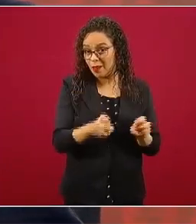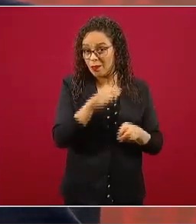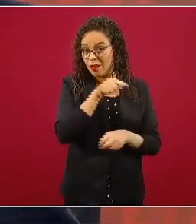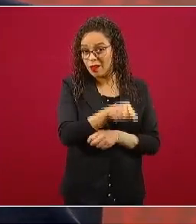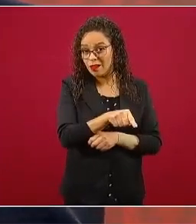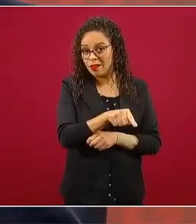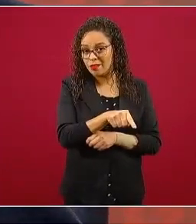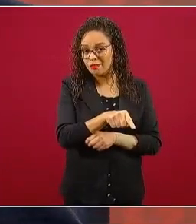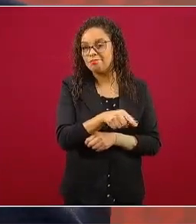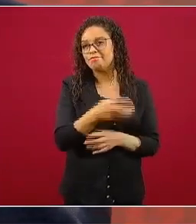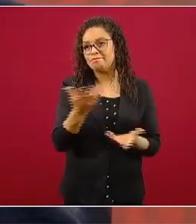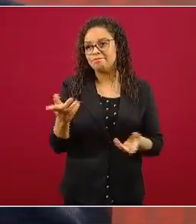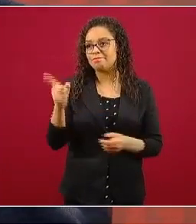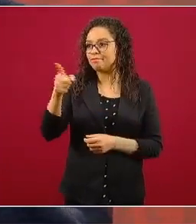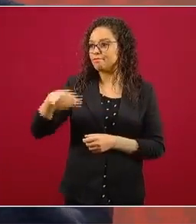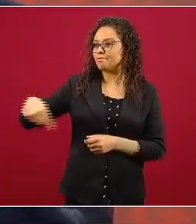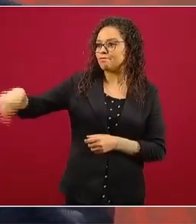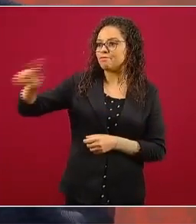les molesta mucho,